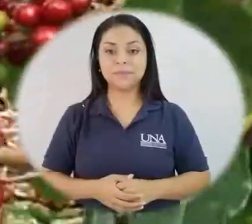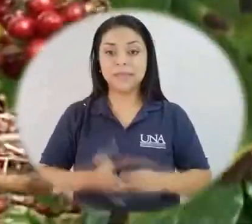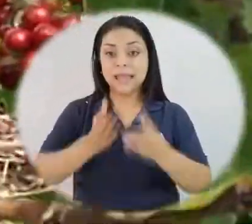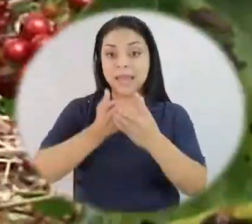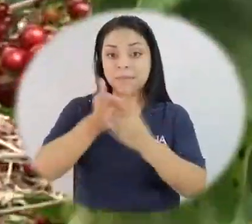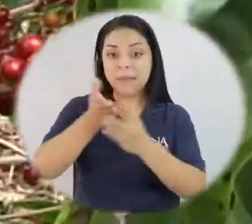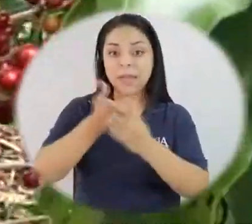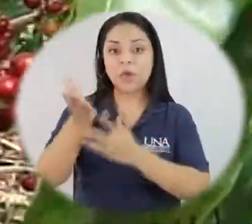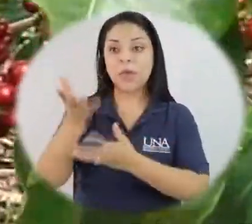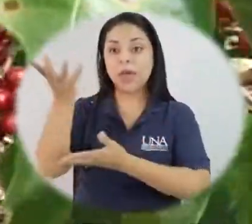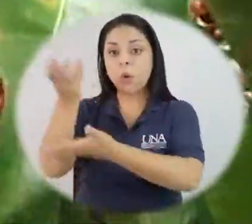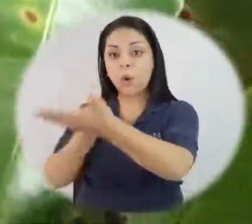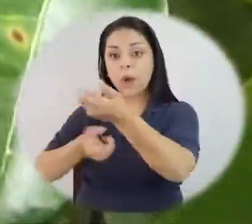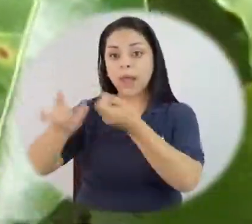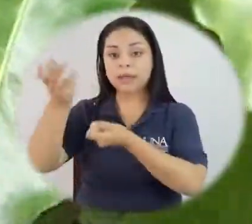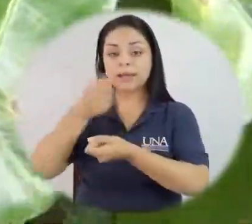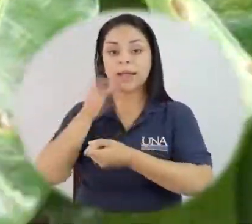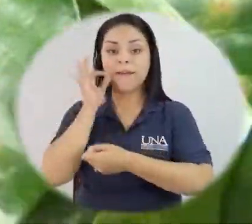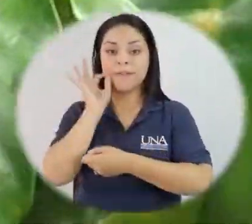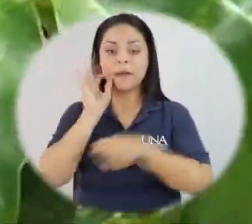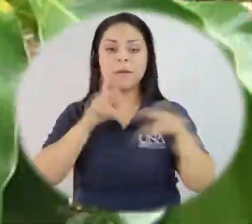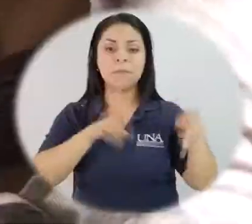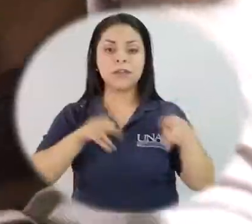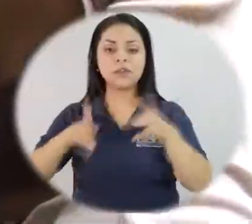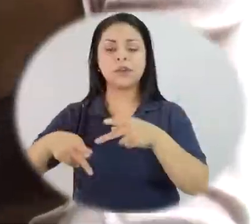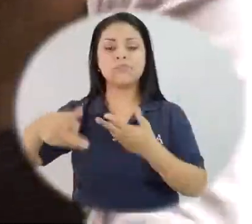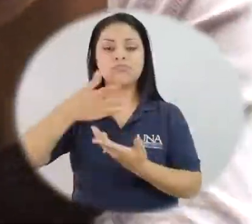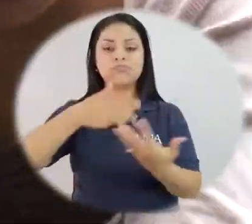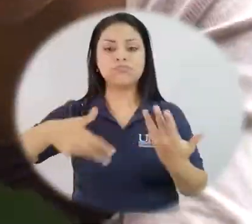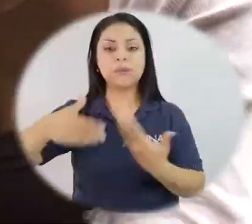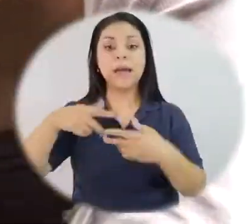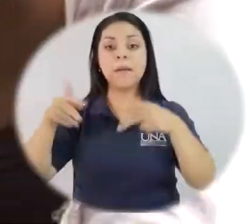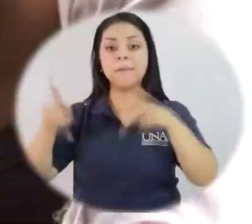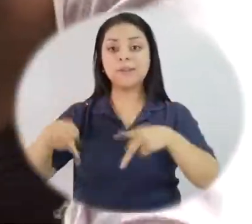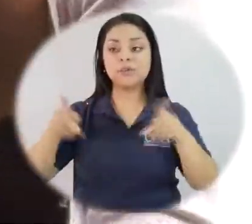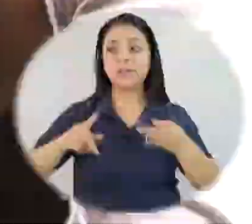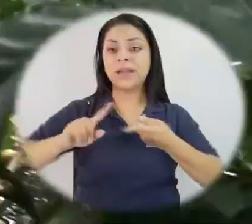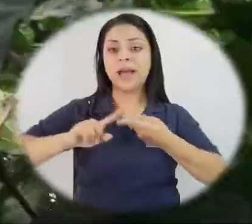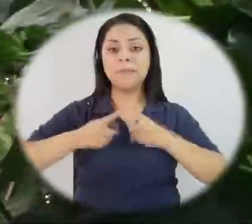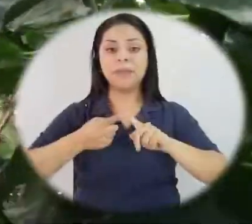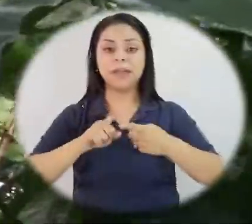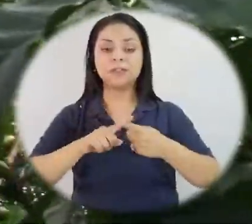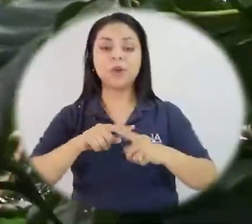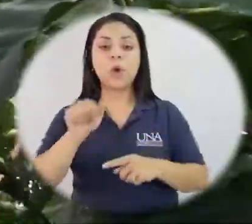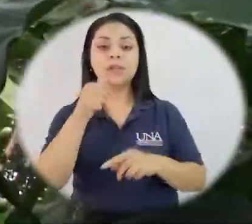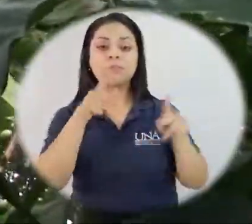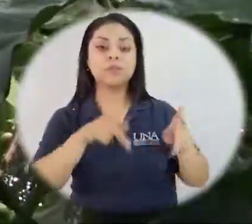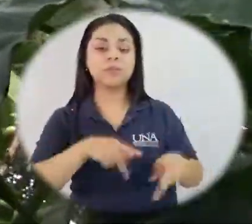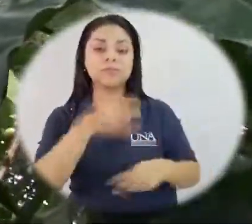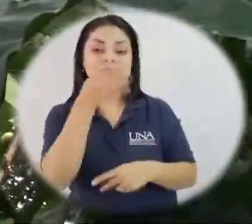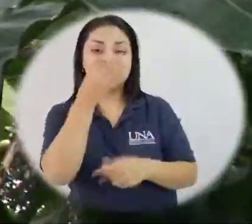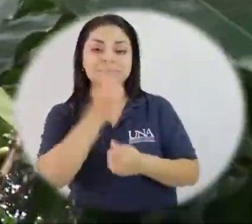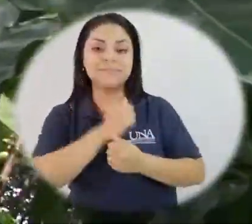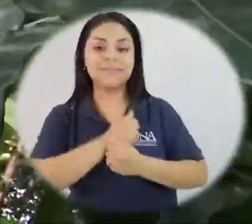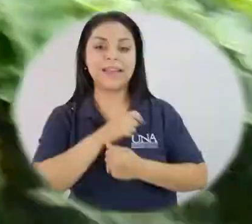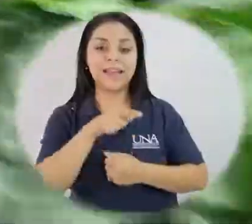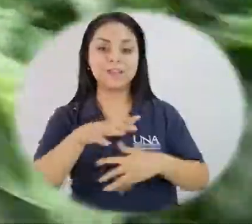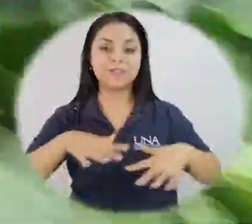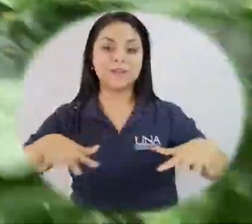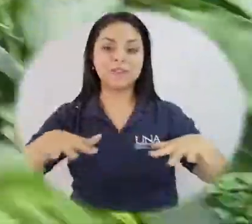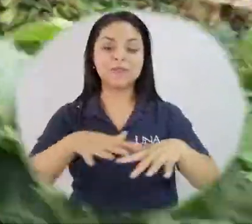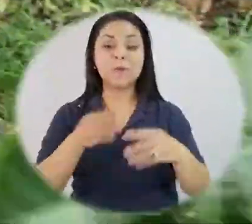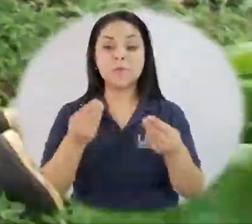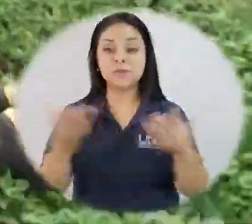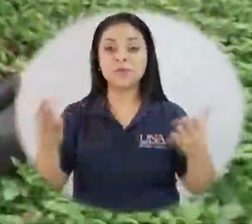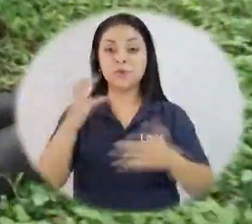En medio de las cogidas de café la gente socializaba. Hubo personas que se hicieron amigas, otras se enamoraron en estos espacios.